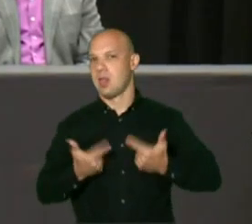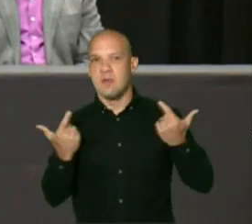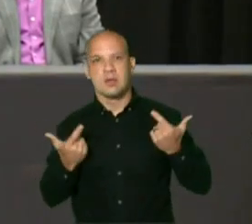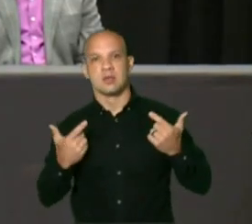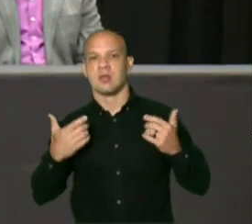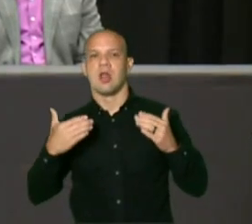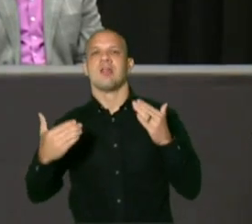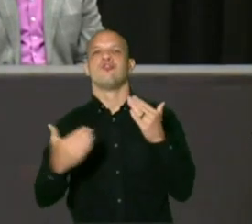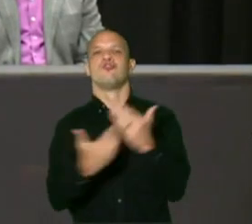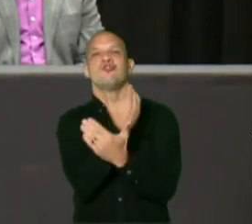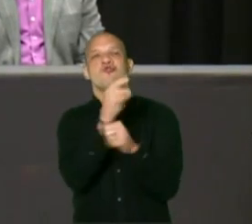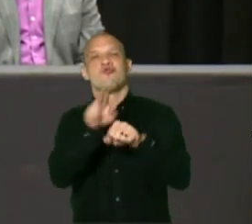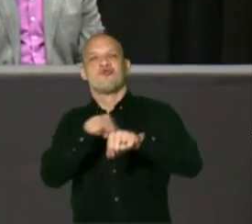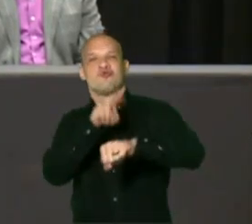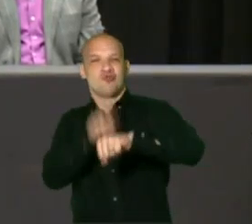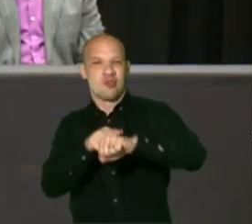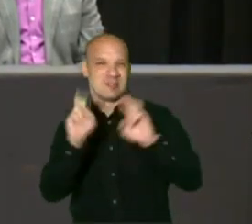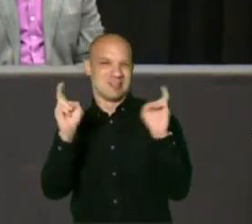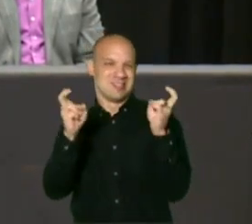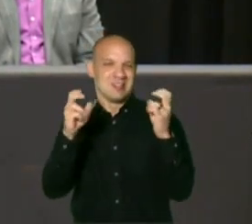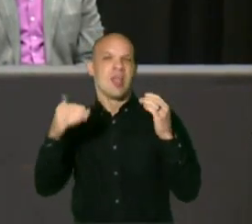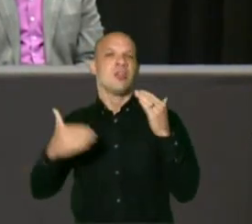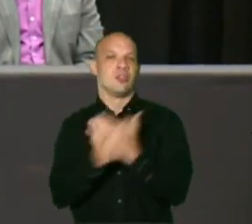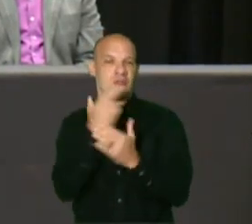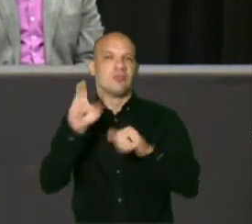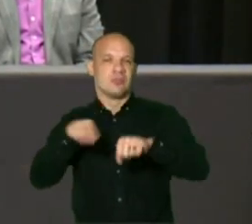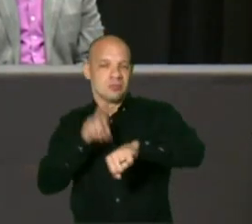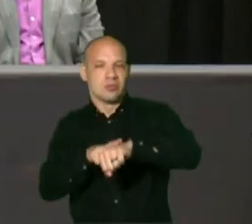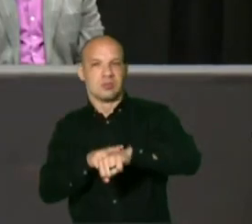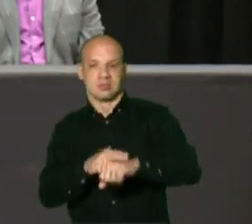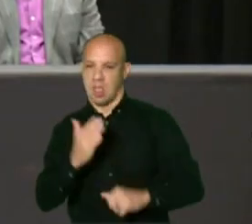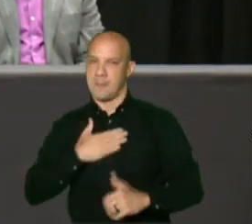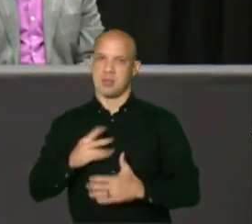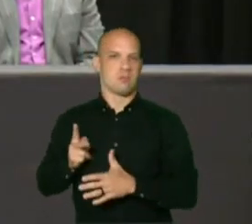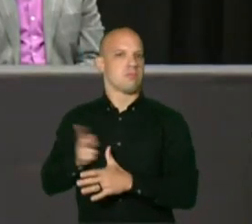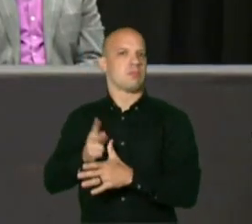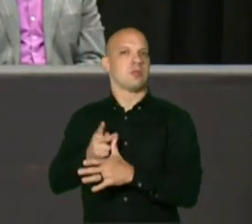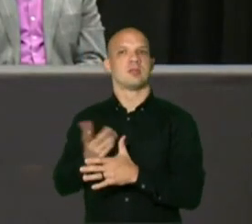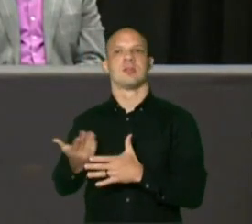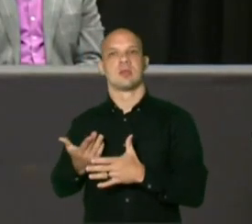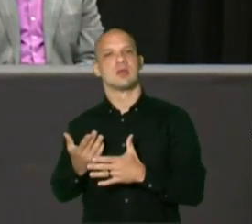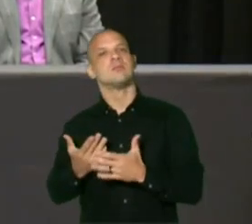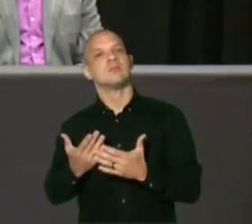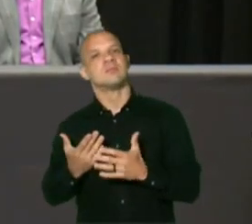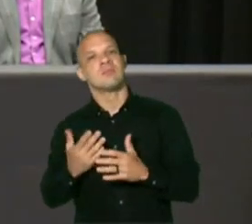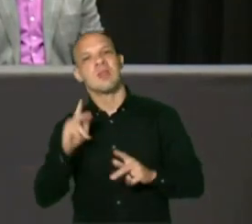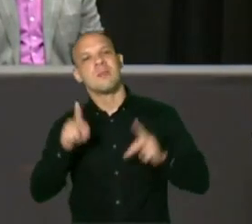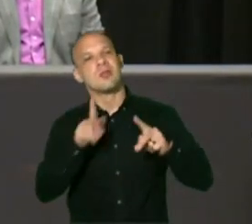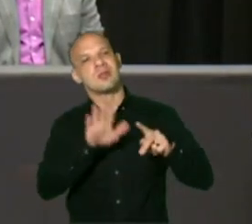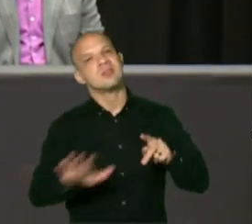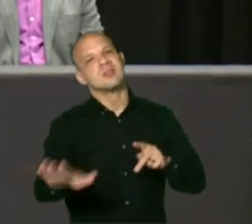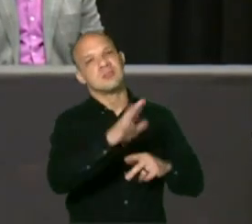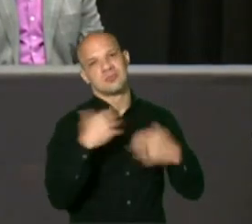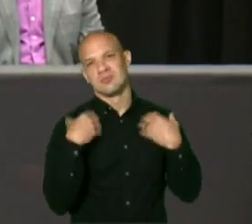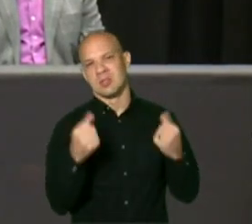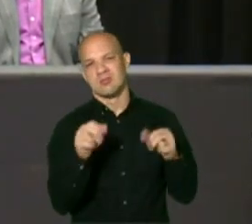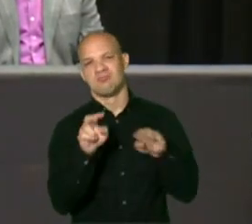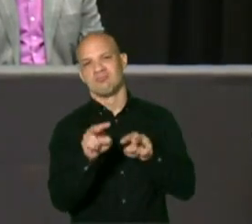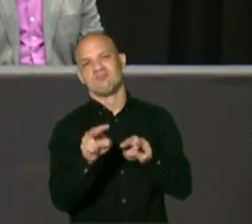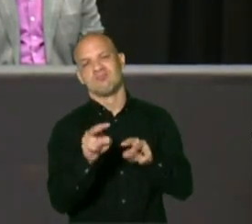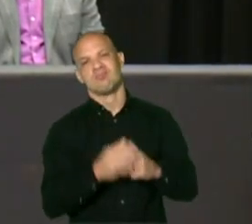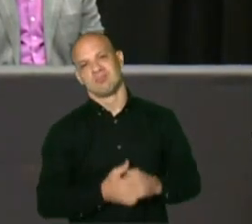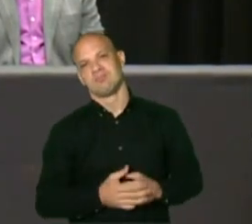una nueva normalidad. Mi prioridad es y siempre será velar por la salud de nuestro pueblo.